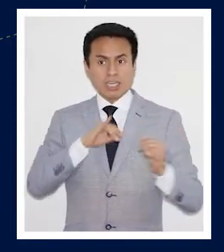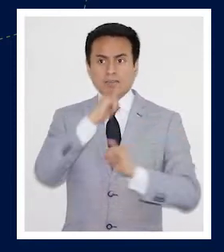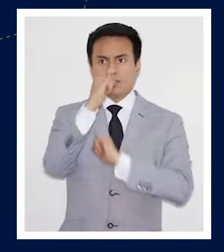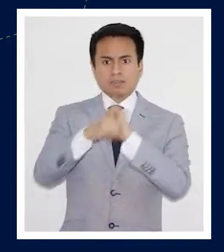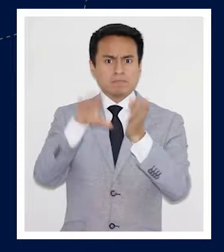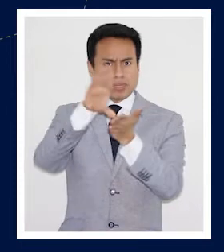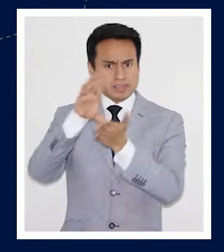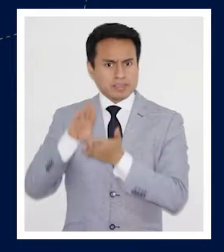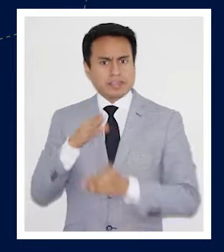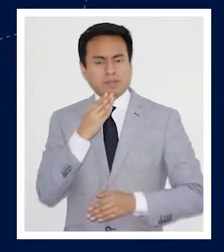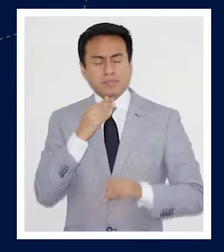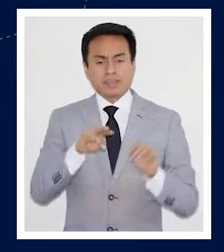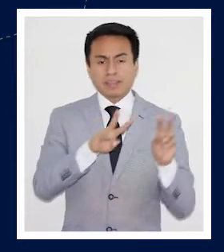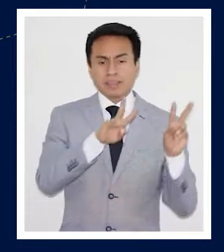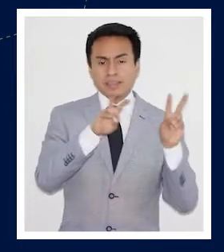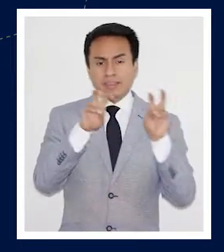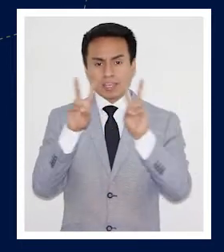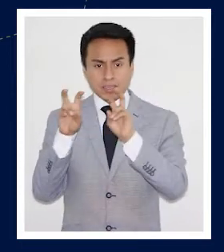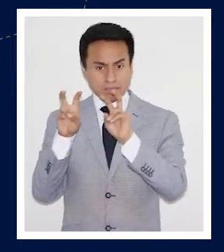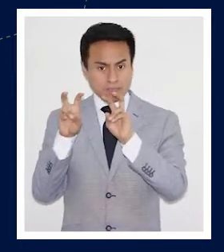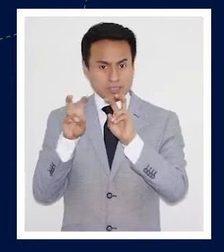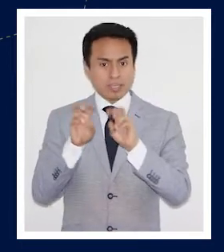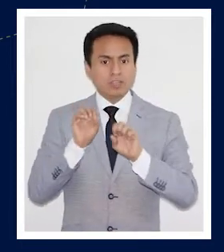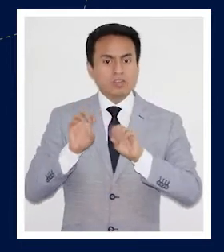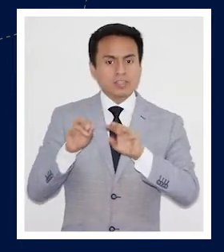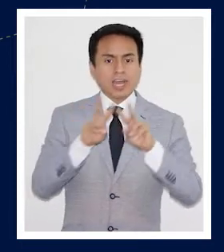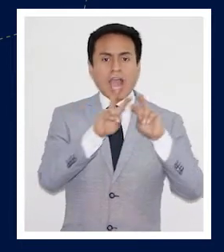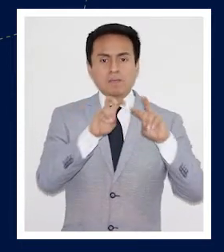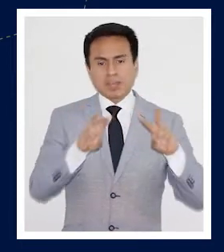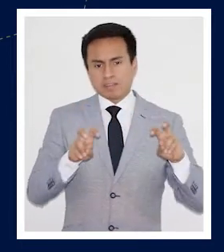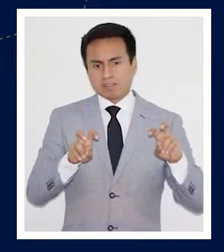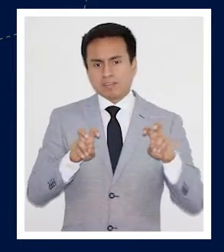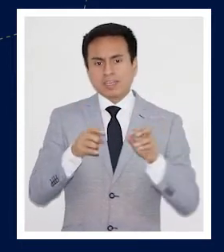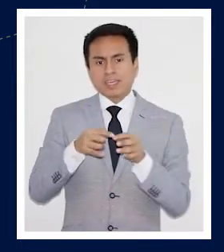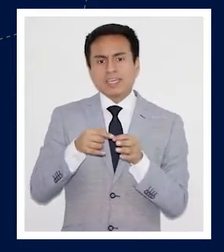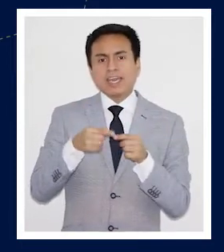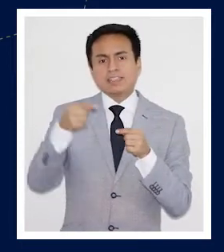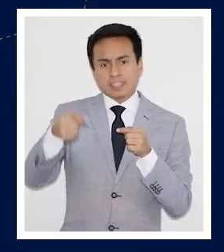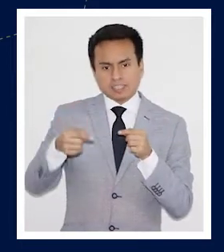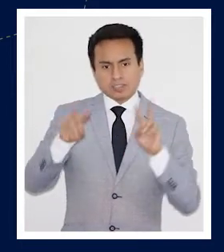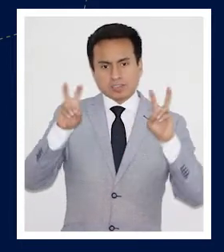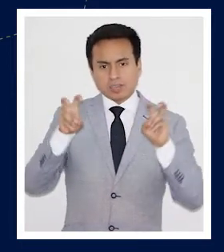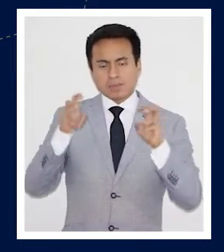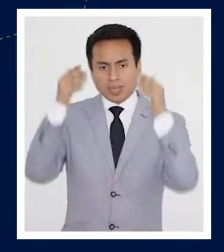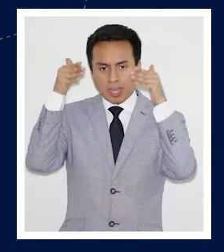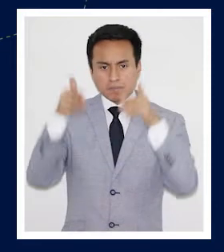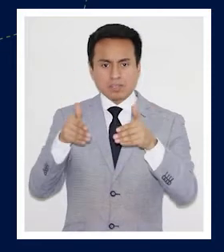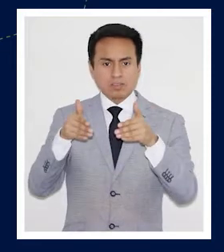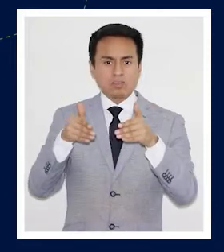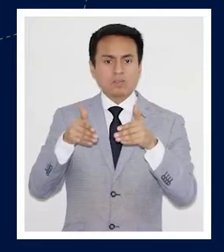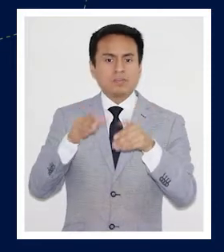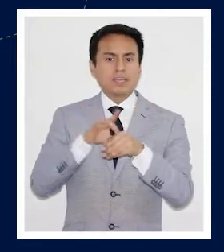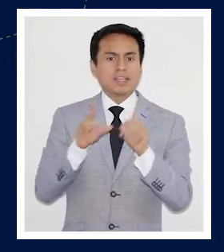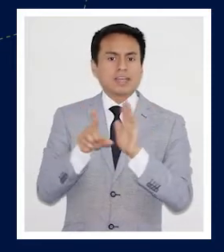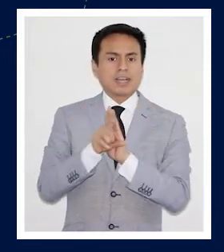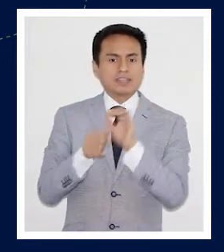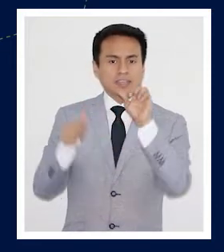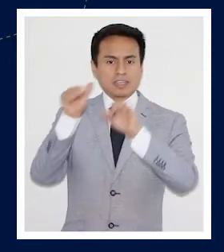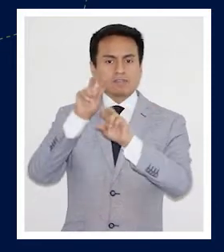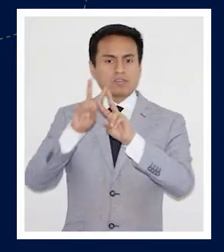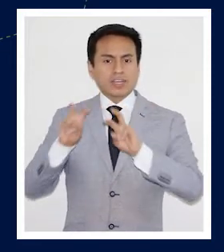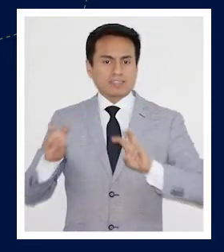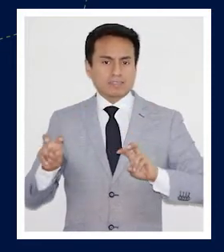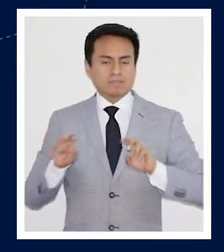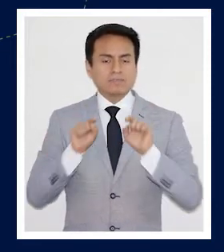territorio internacional en temas de docencia, investigación y extensión en el ámbito de la medicina legal y